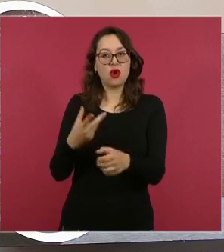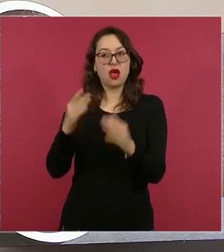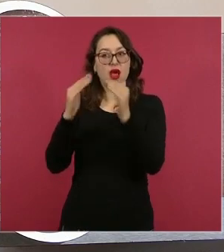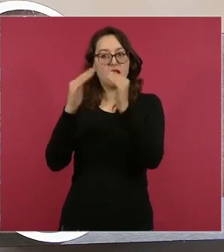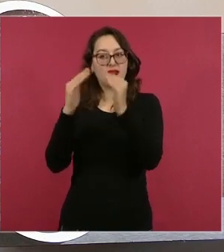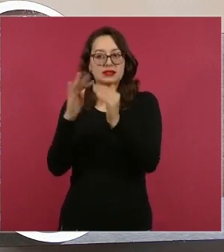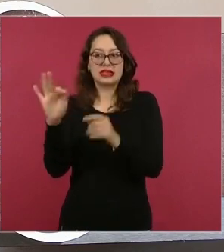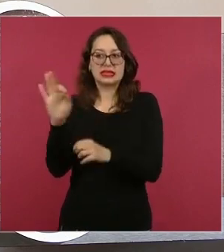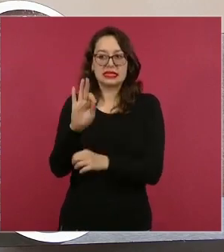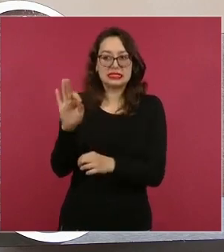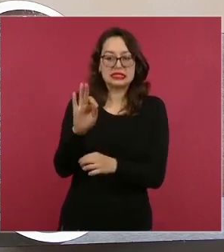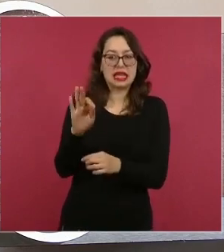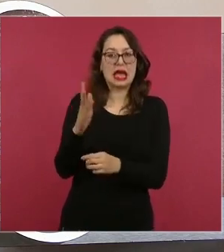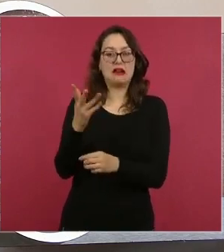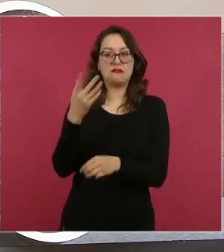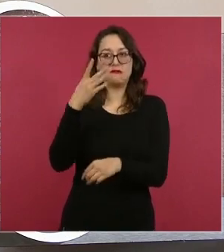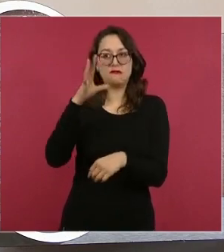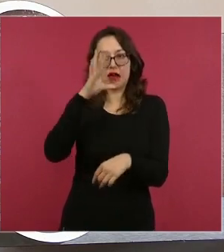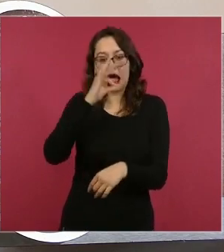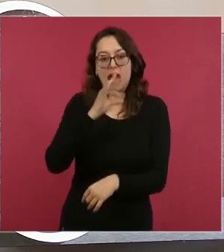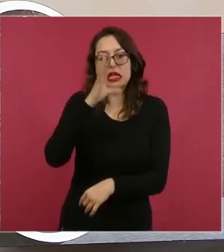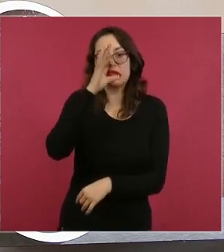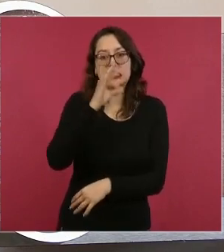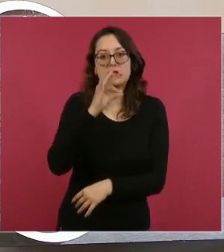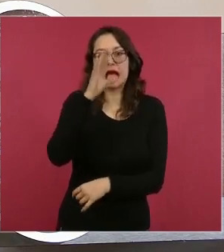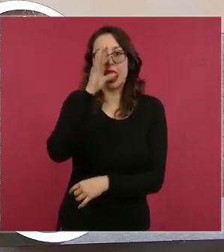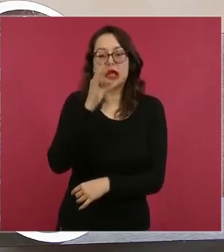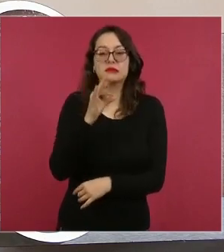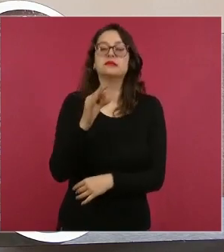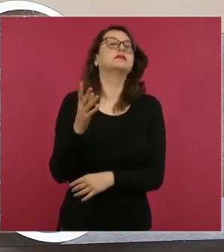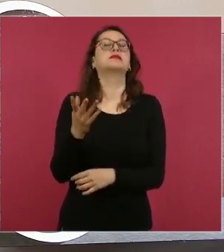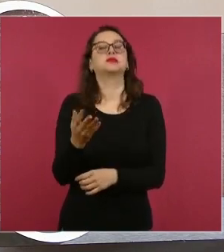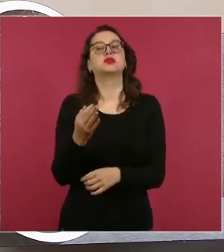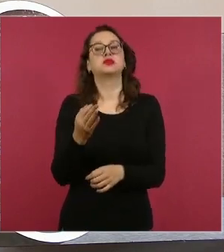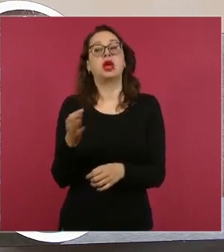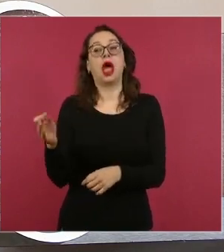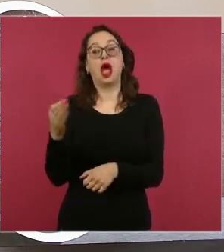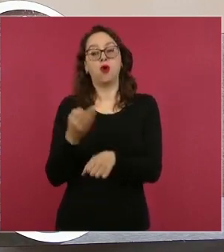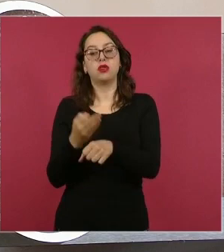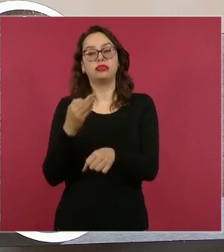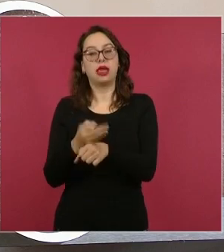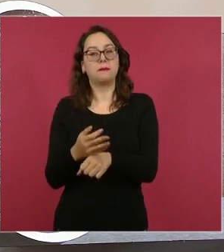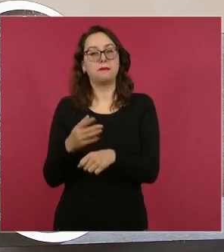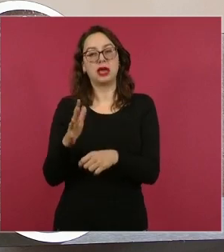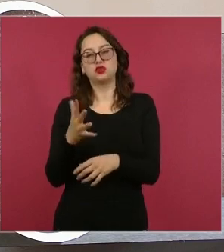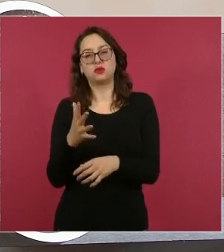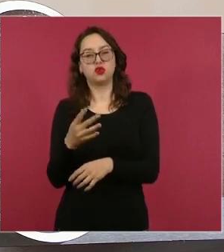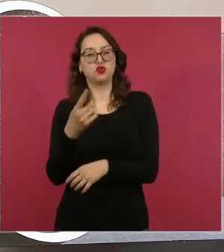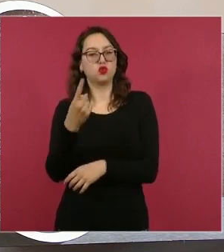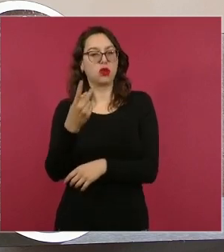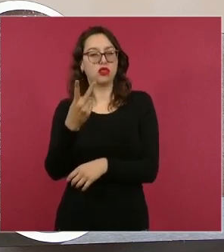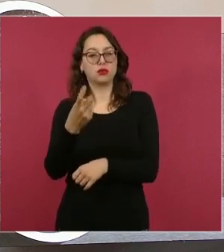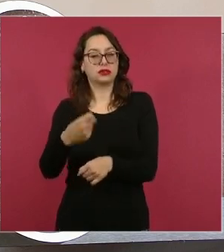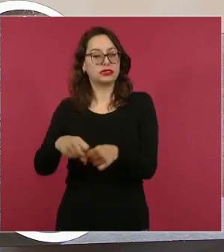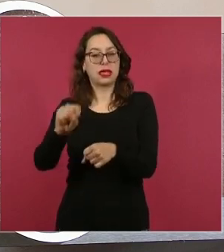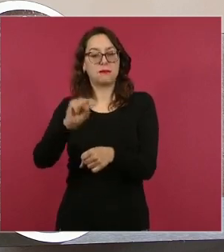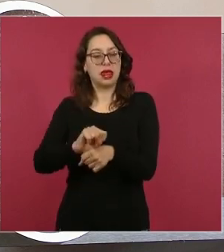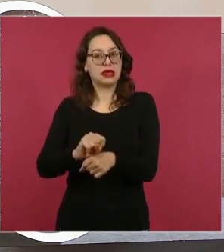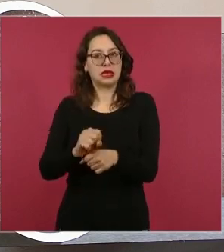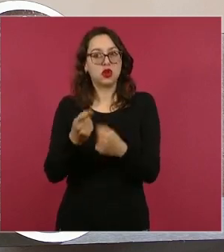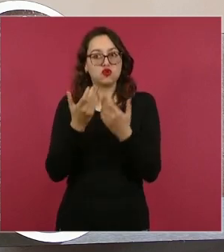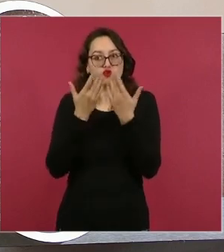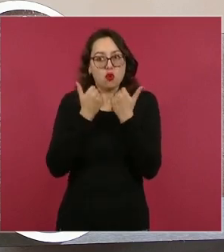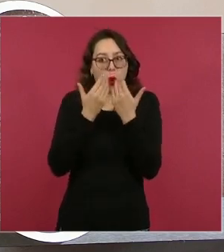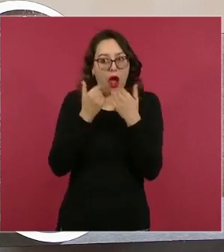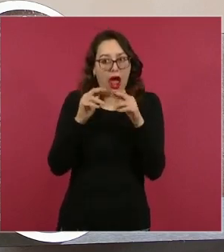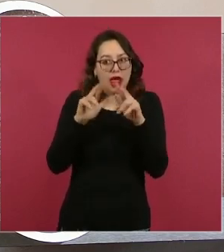a la mejor en algunos lados eso puede tomar de una semana a dos semanas y en ese periodo lo que se va a hacer es que en la canasta básica